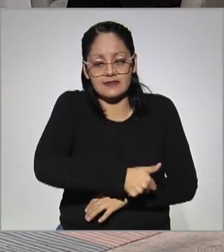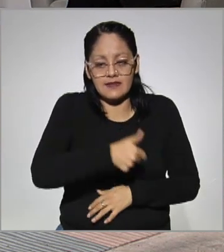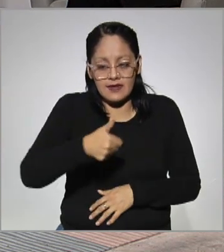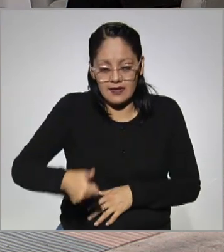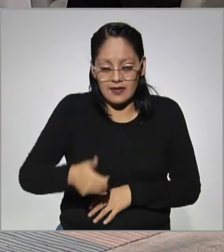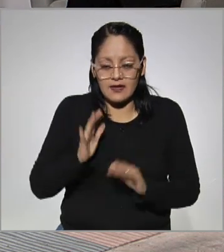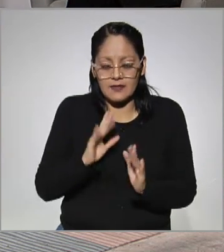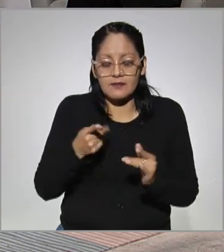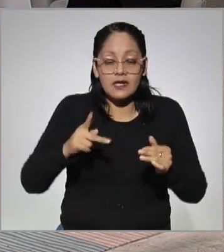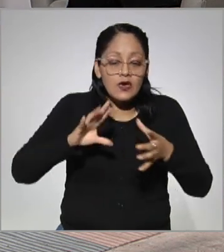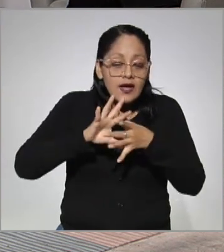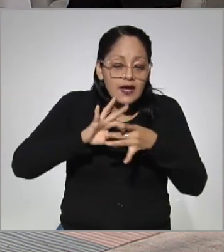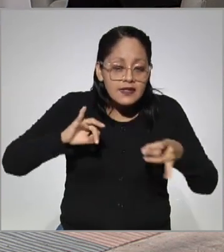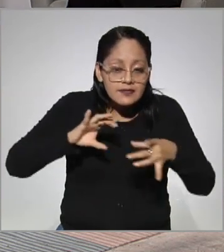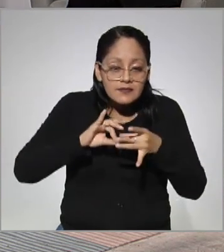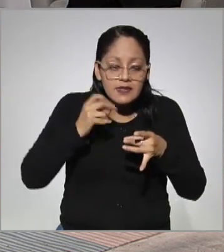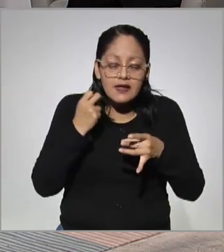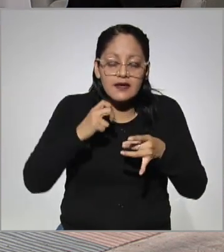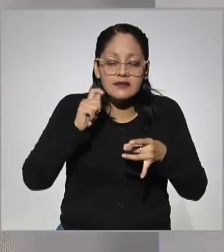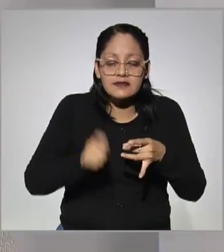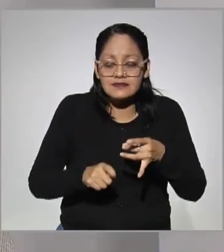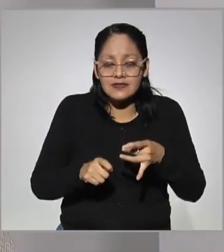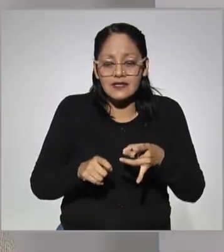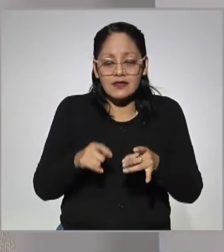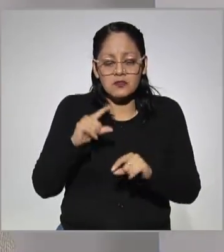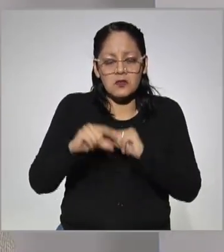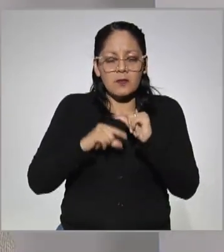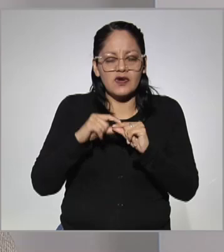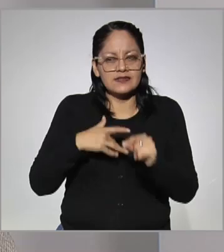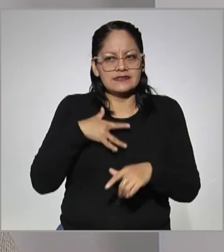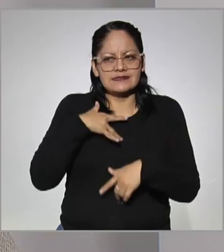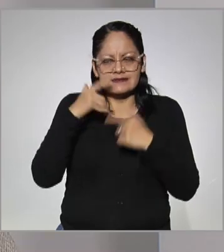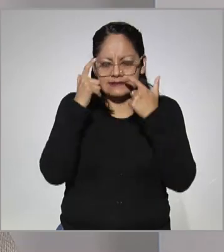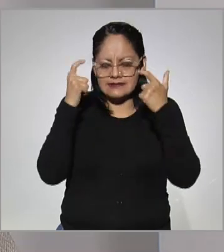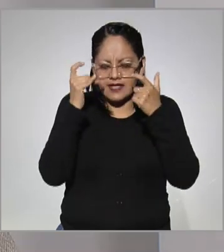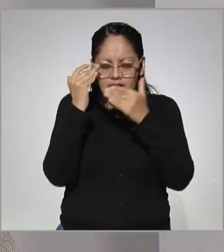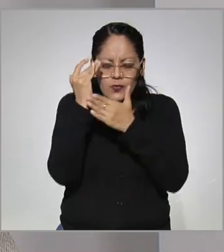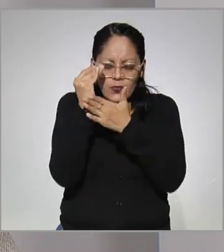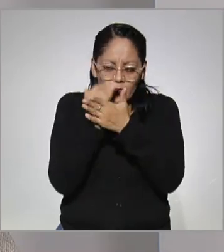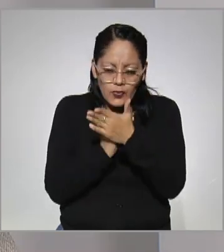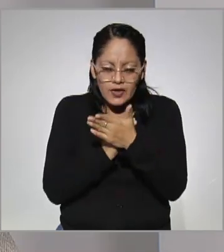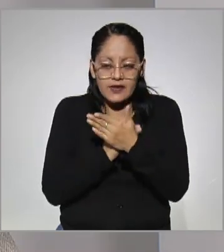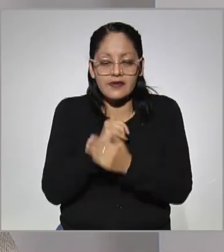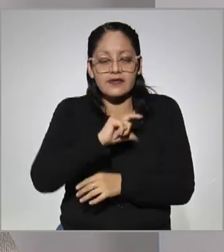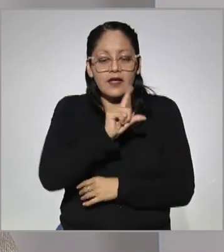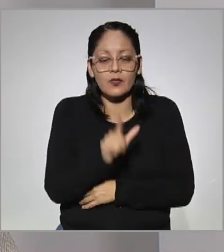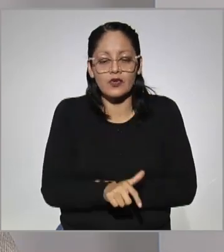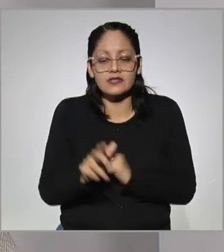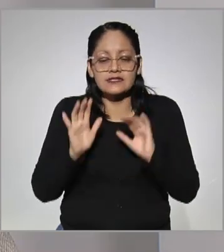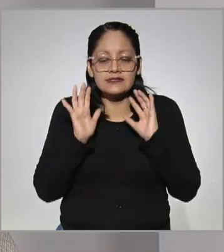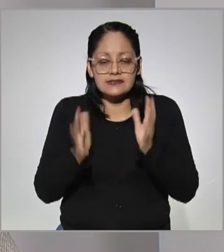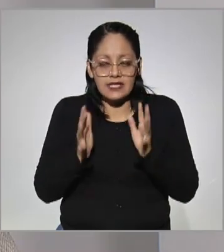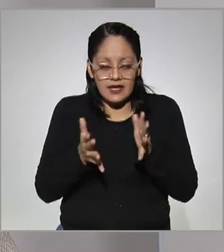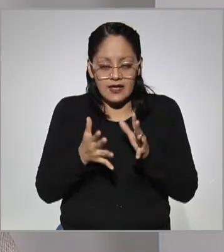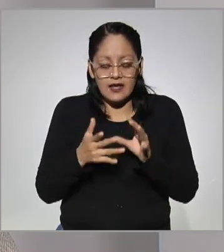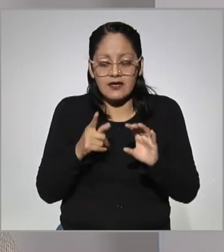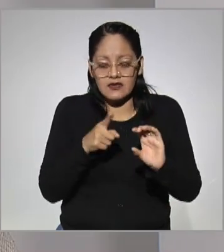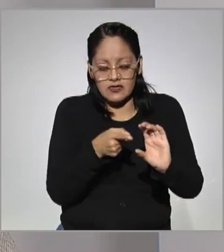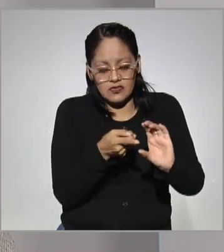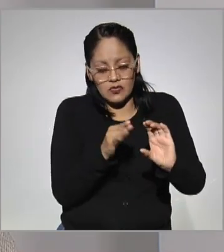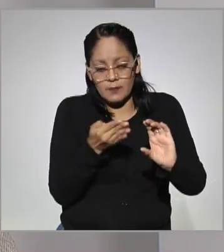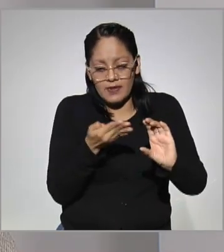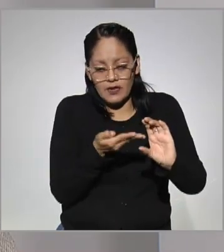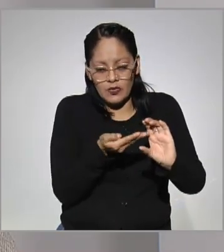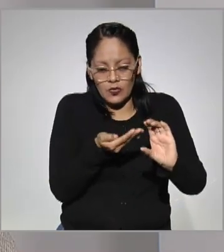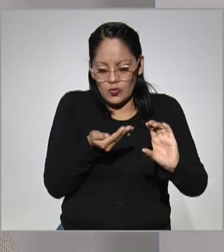el estarles explicando, eso como que disminuye mucho el estrés. Y después de eso, ya lo único que hacemos es retirar el espejo y